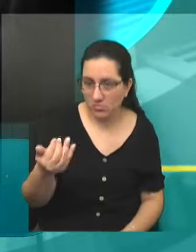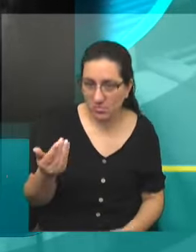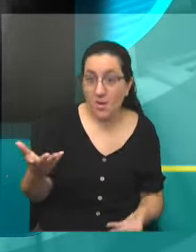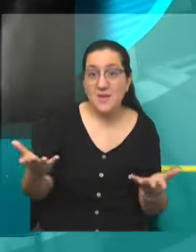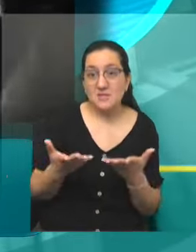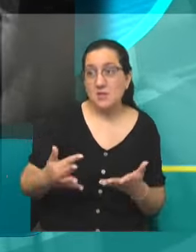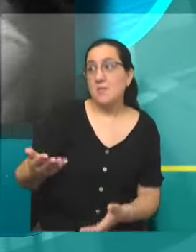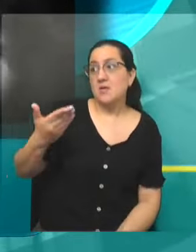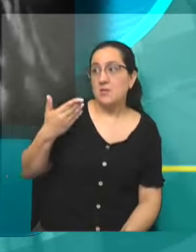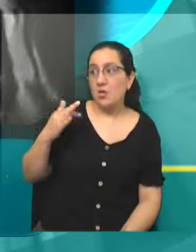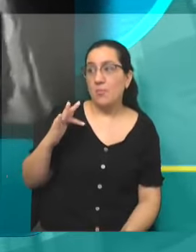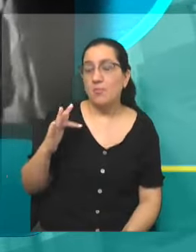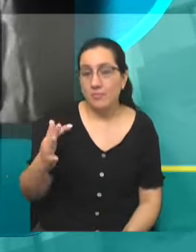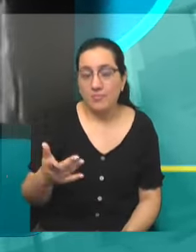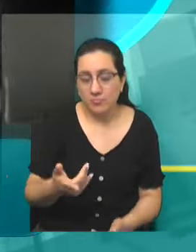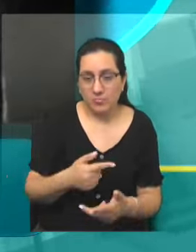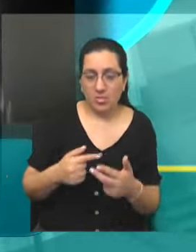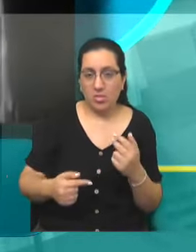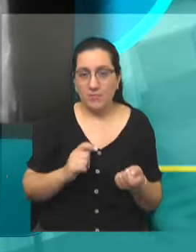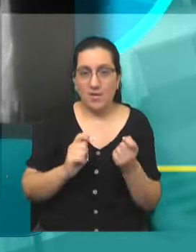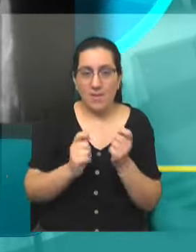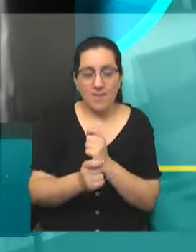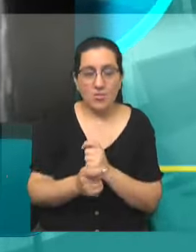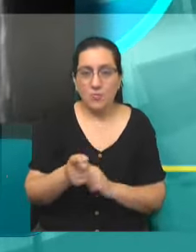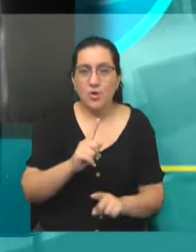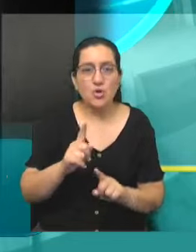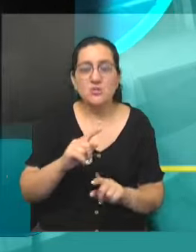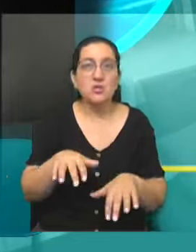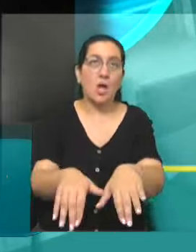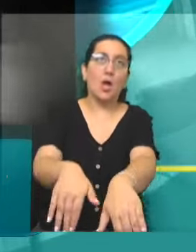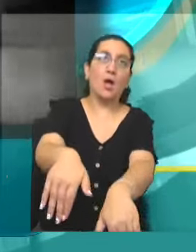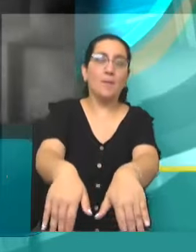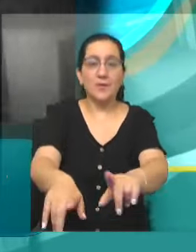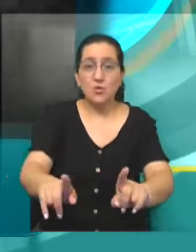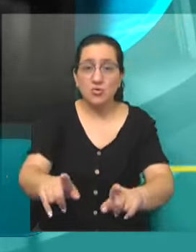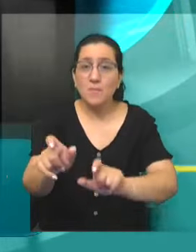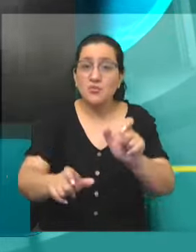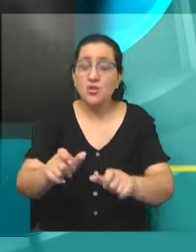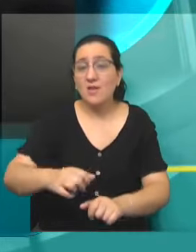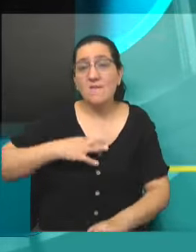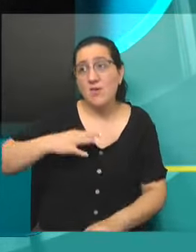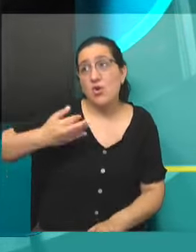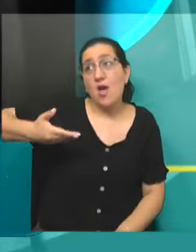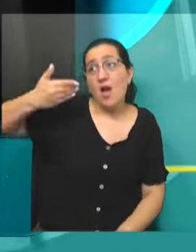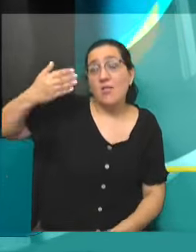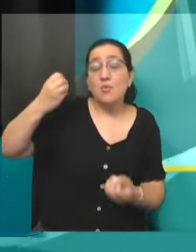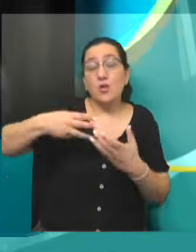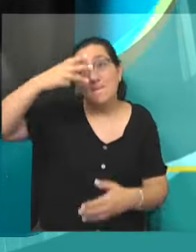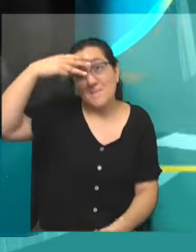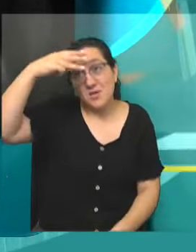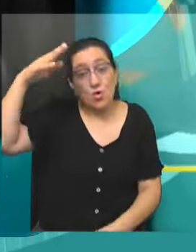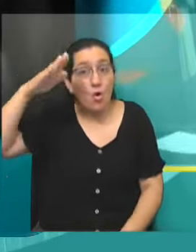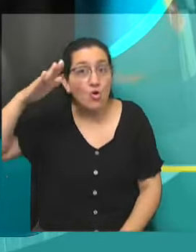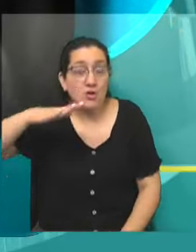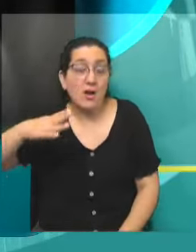espiral, que en realidad los muertos no es que estén muertos porque son zombies, sino que es gente que vivió antes, ¿no? Que vivió después, que se van entrelazando